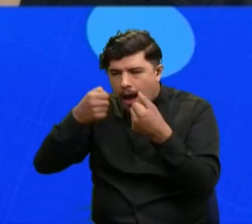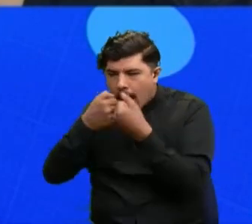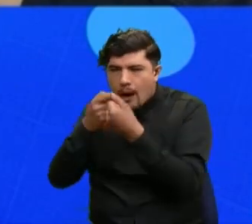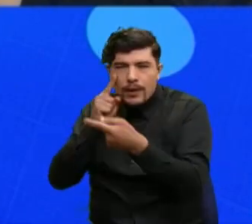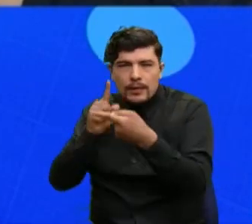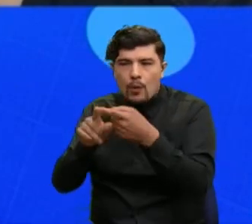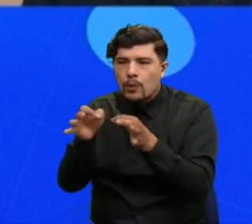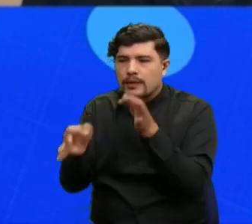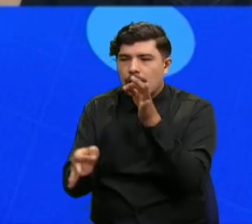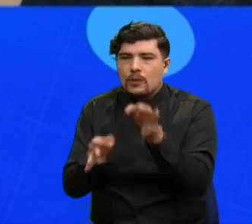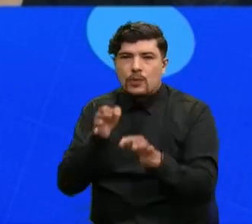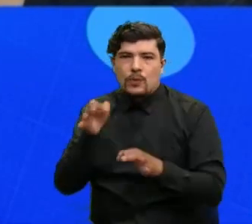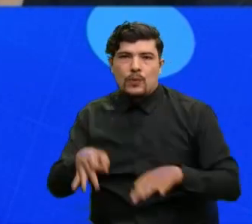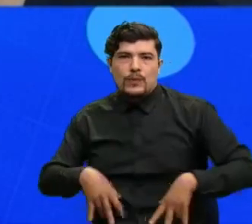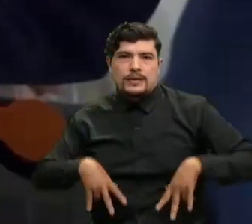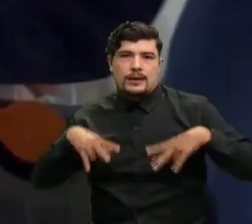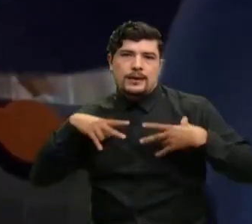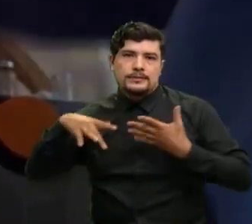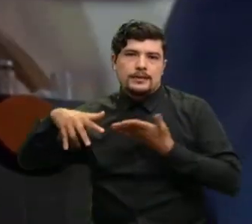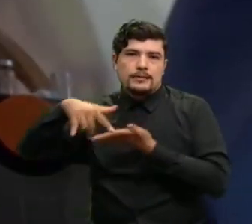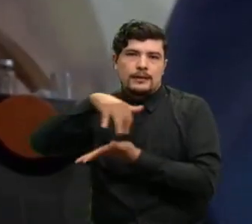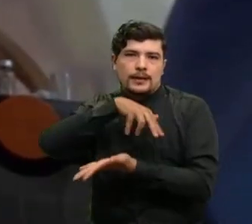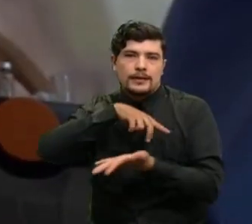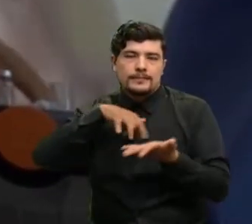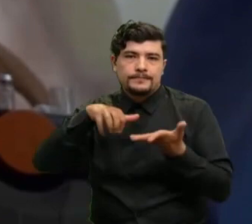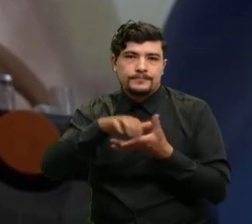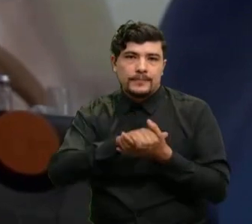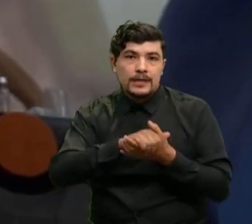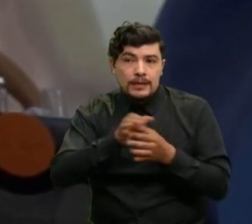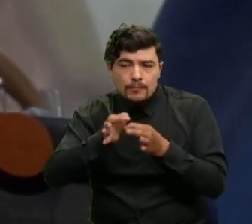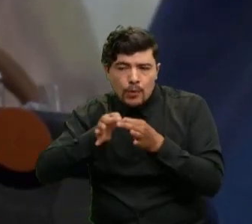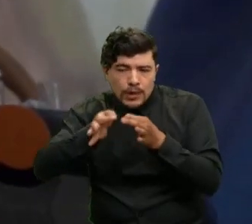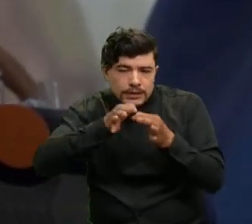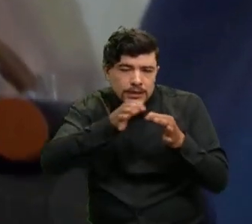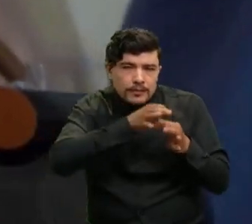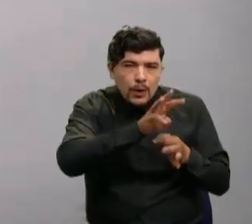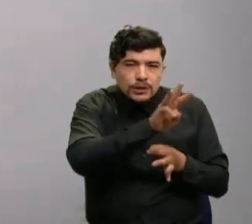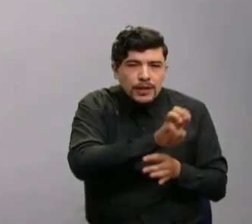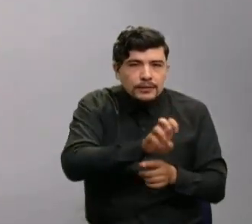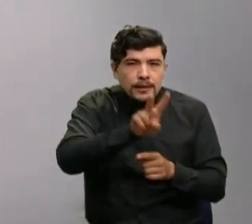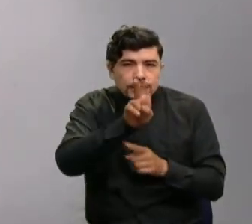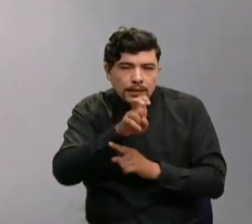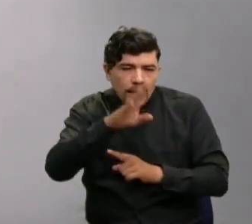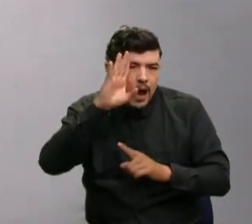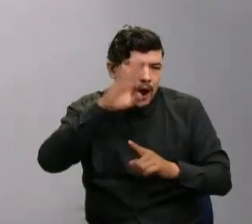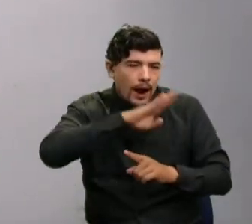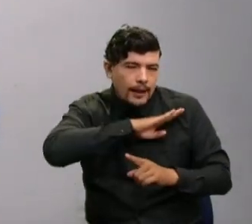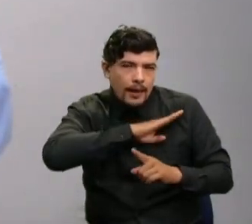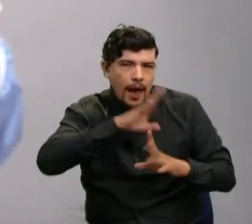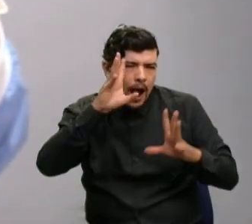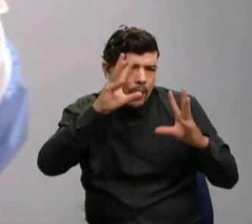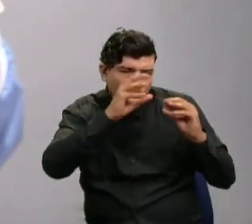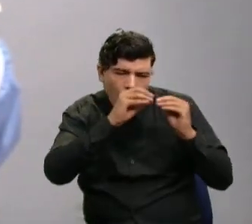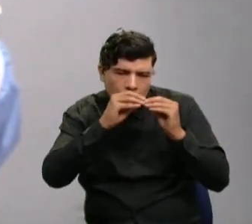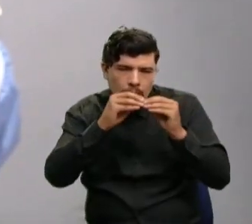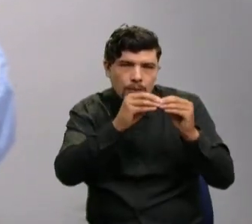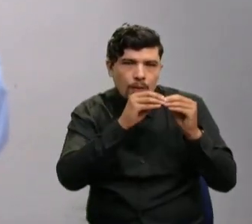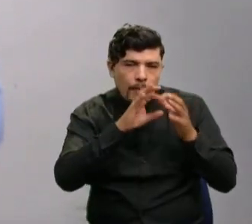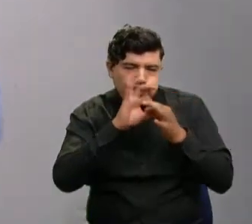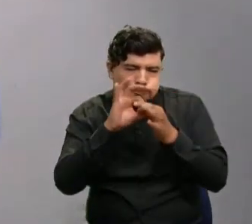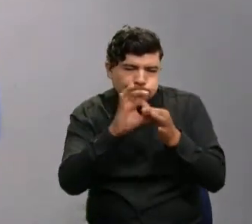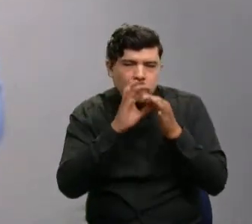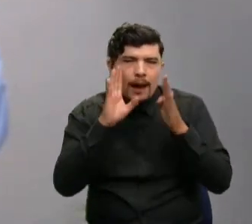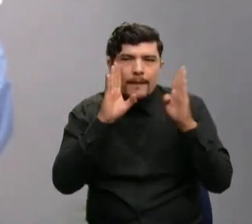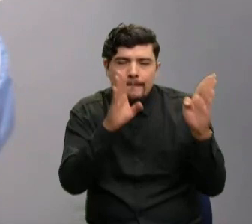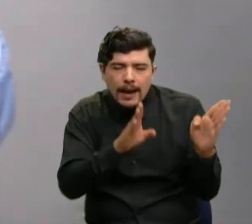a realizar continuamente y todos los alcaldes esos planes de choque. Y uno de los planes de choque es acelerar los ritmos